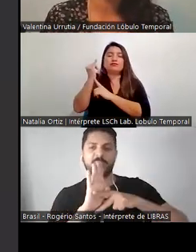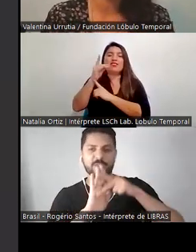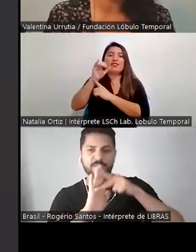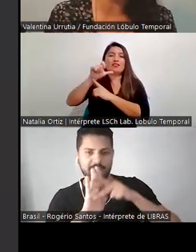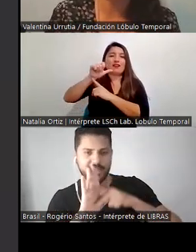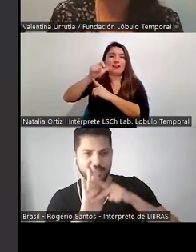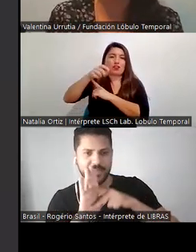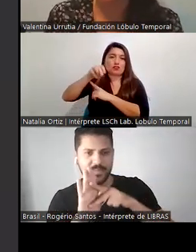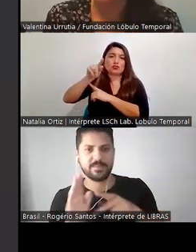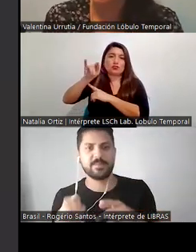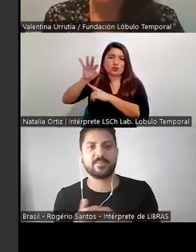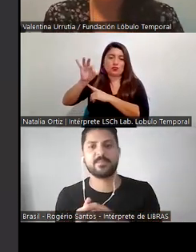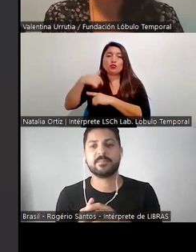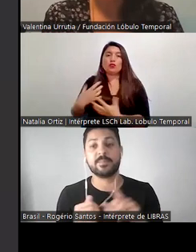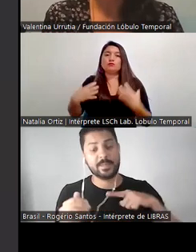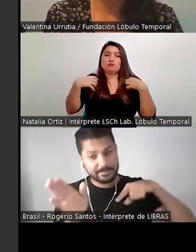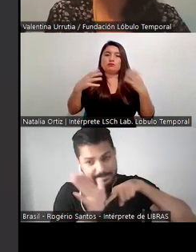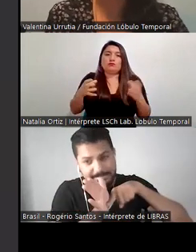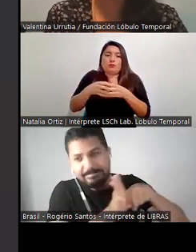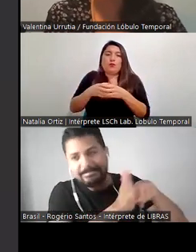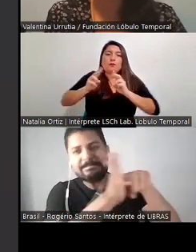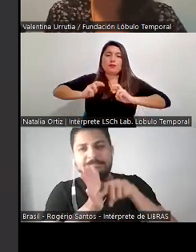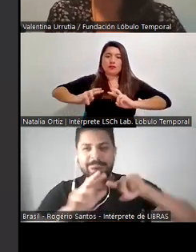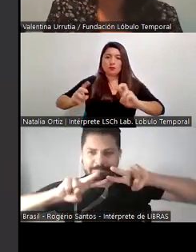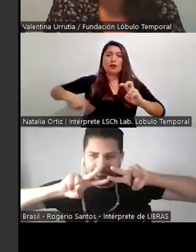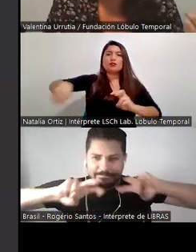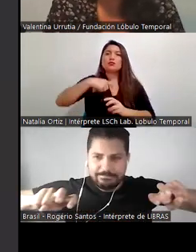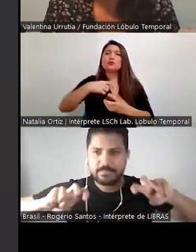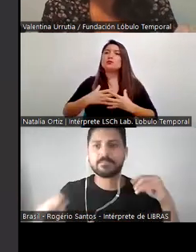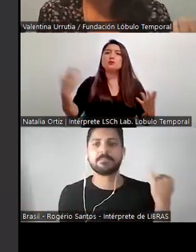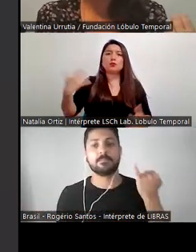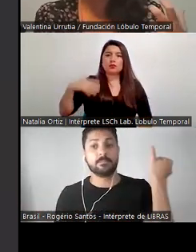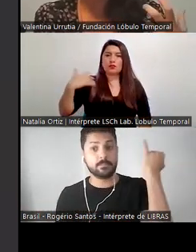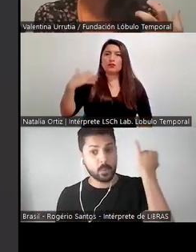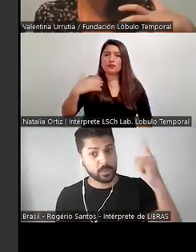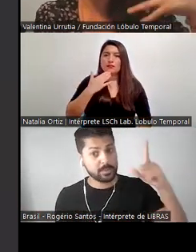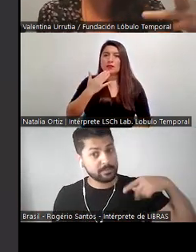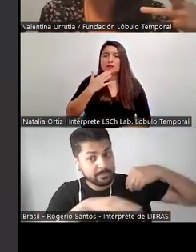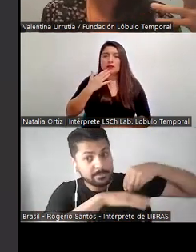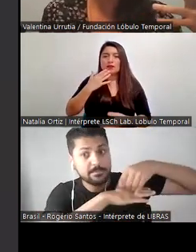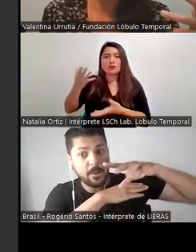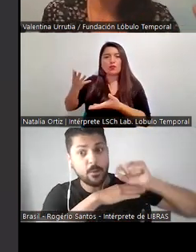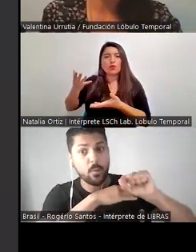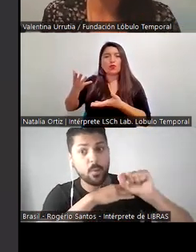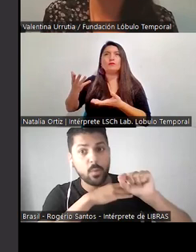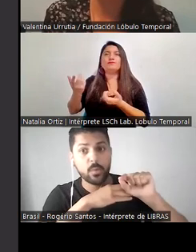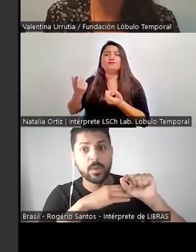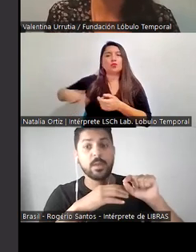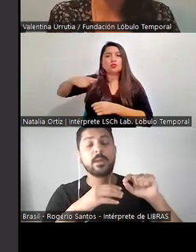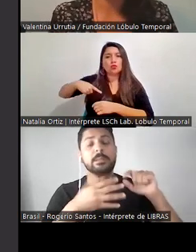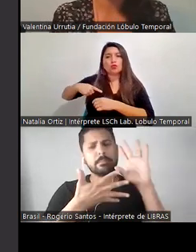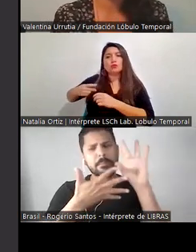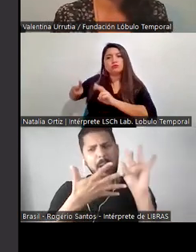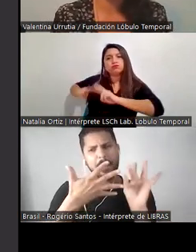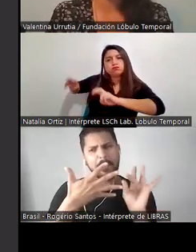equipo de investigación. Y para nosotras es súper importante también transmitirles que detrás de todo lo que nosotras hicimos,